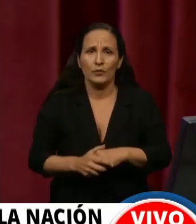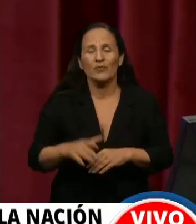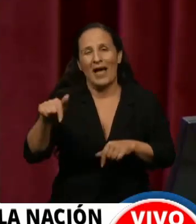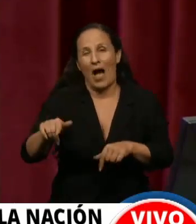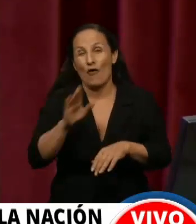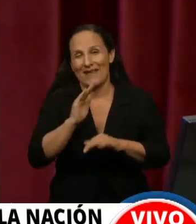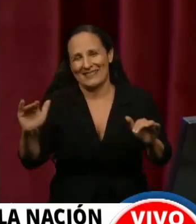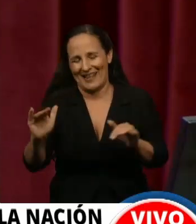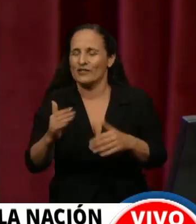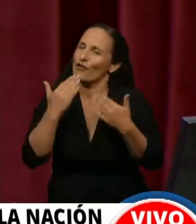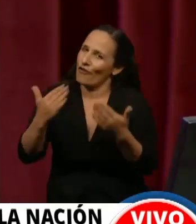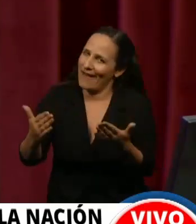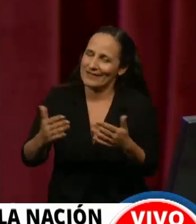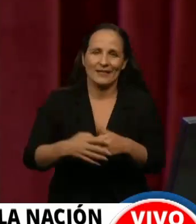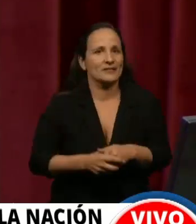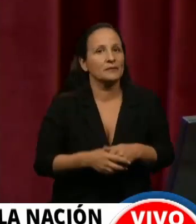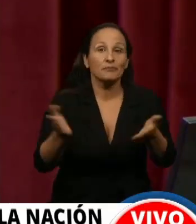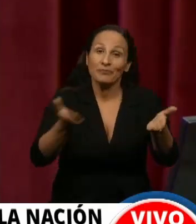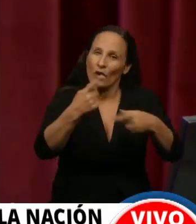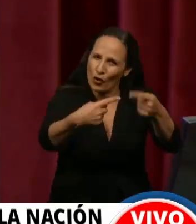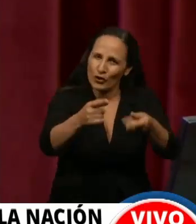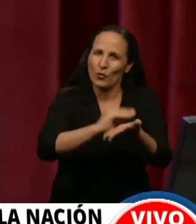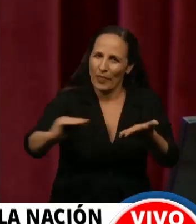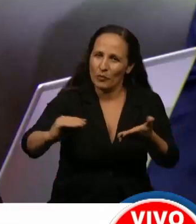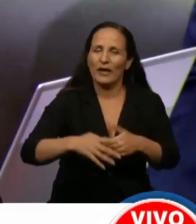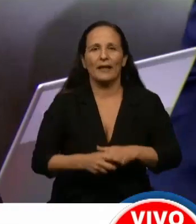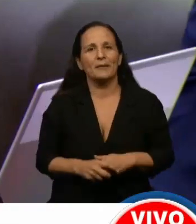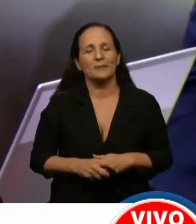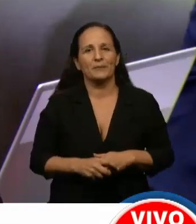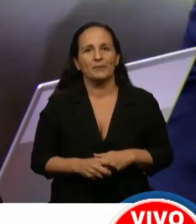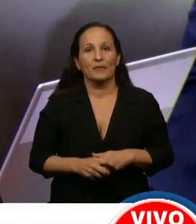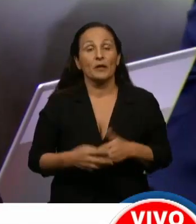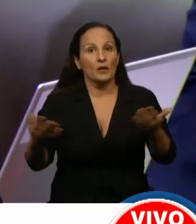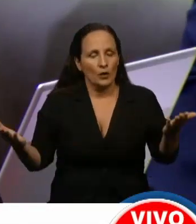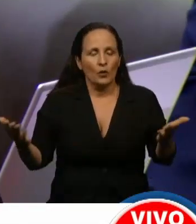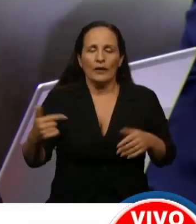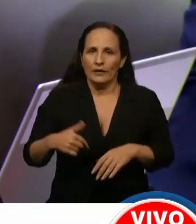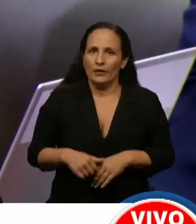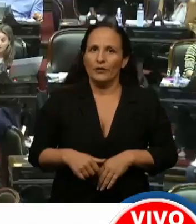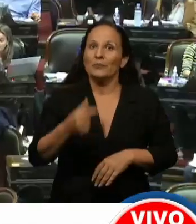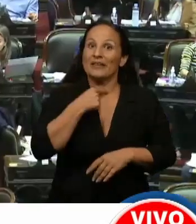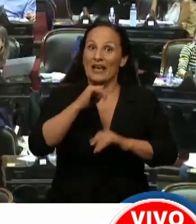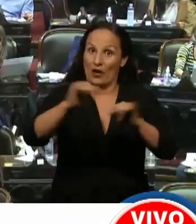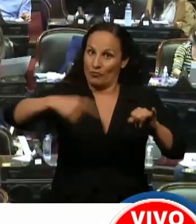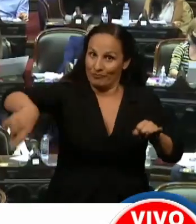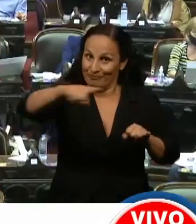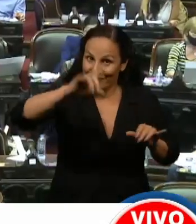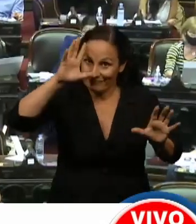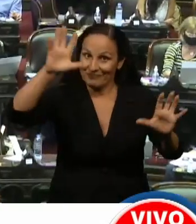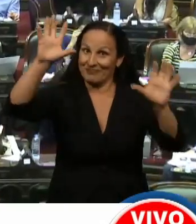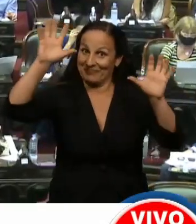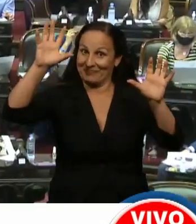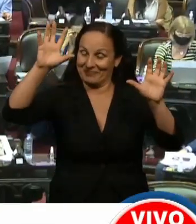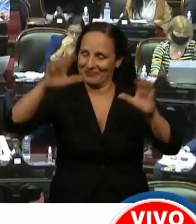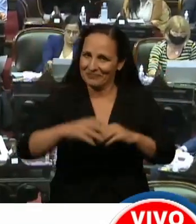Entonces, silencio, por favor. Gracias. Siga, diputada. En virtud de ello, quiero recordar a esta Cámara